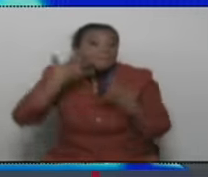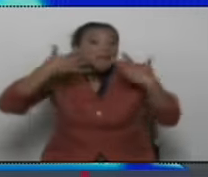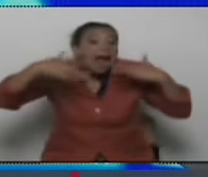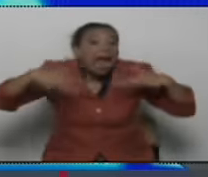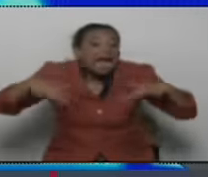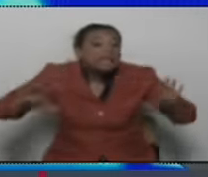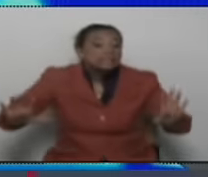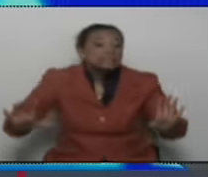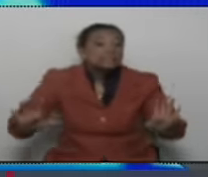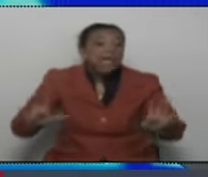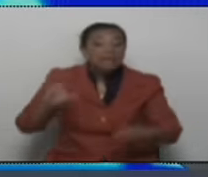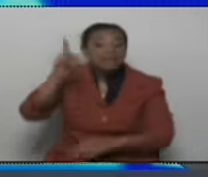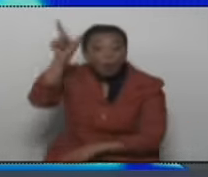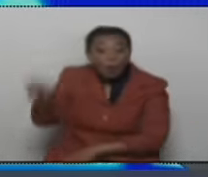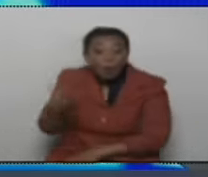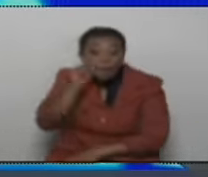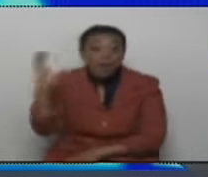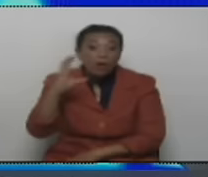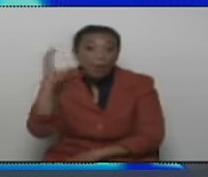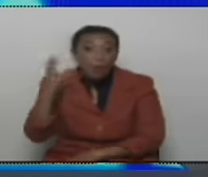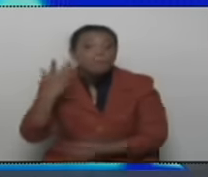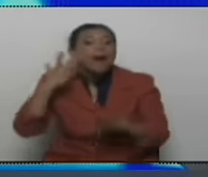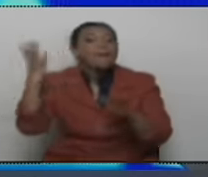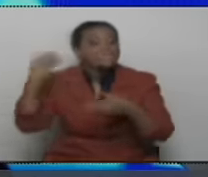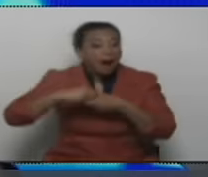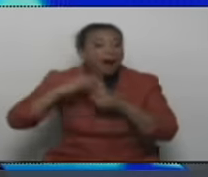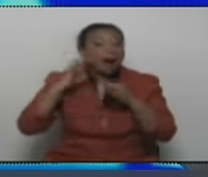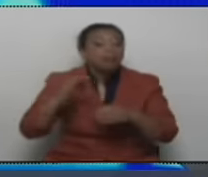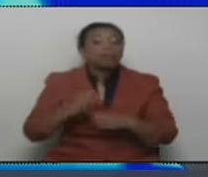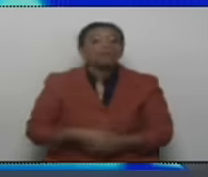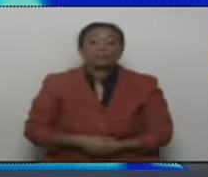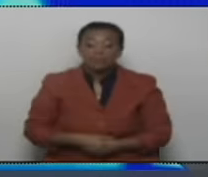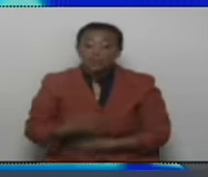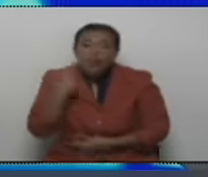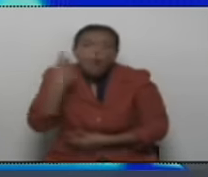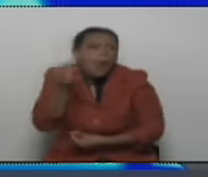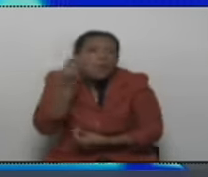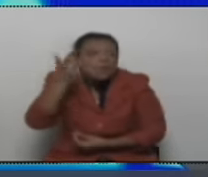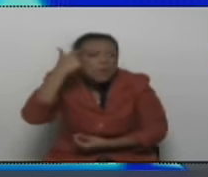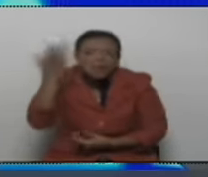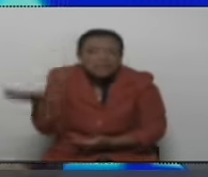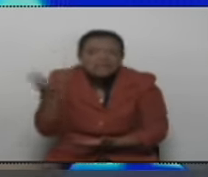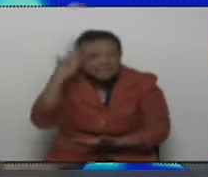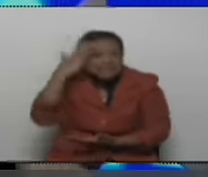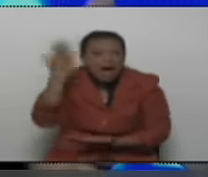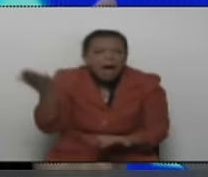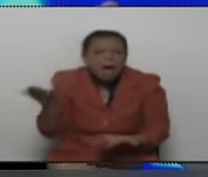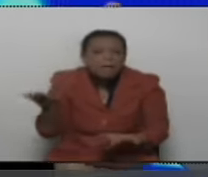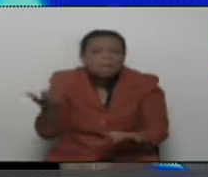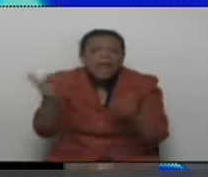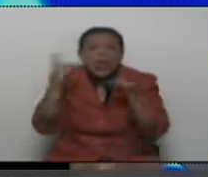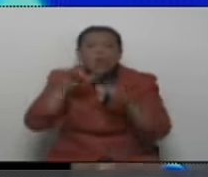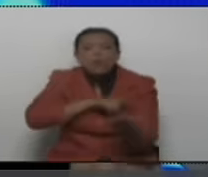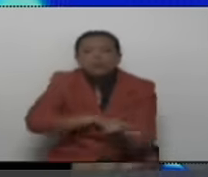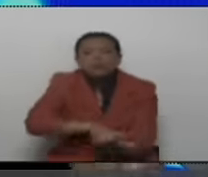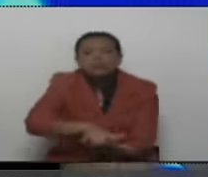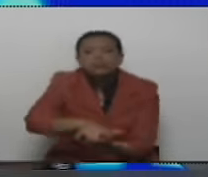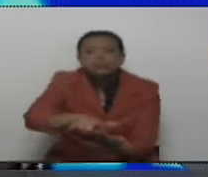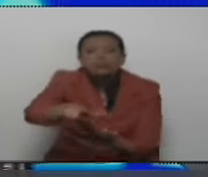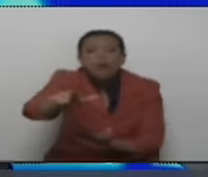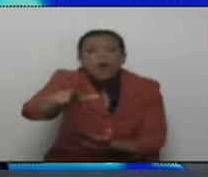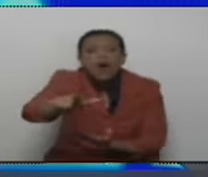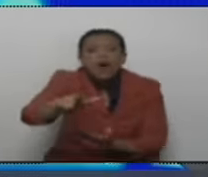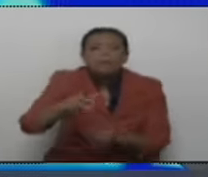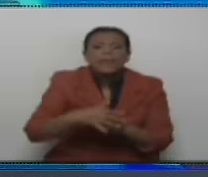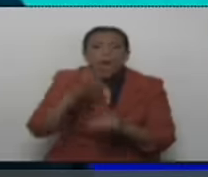él es parte de lo que está ocurriendo. Sabe más de lo que está diciendo. Claro. ¿Cómo se entera él, presidente, que fue en el aeropuerto de